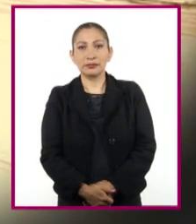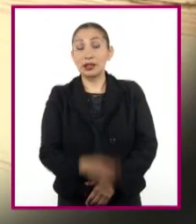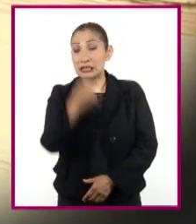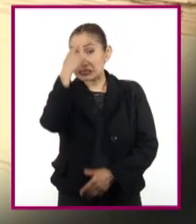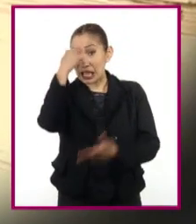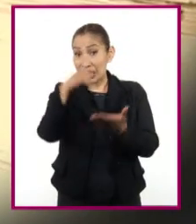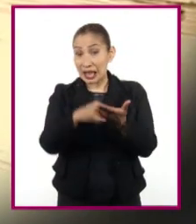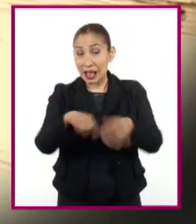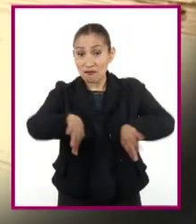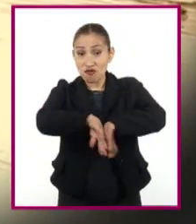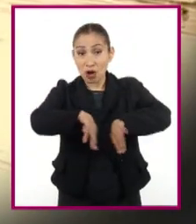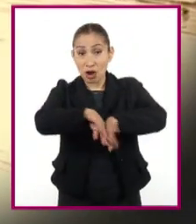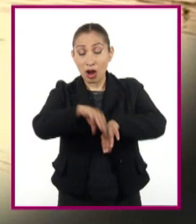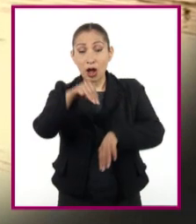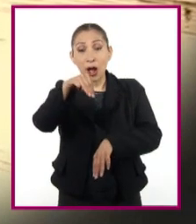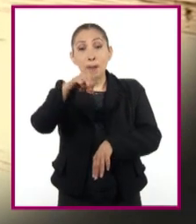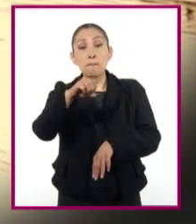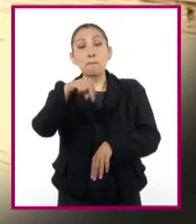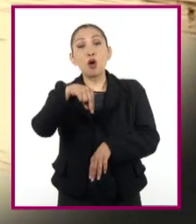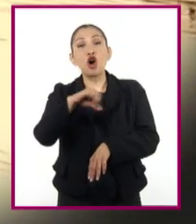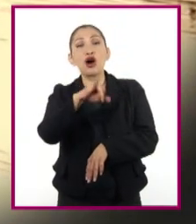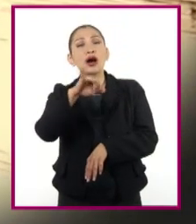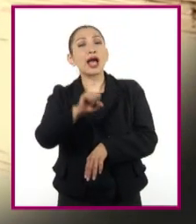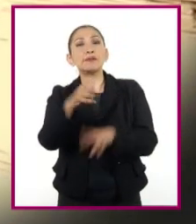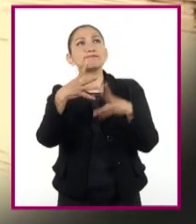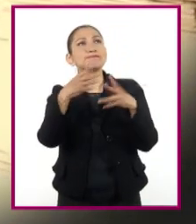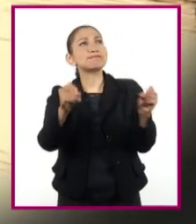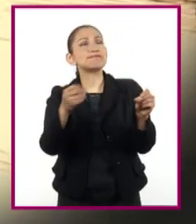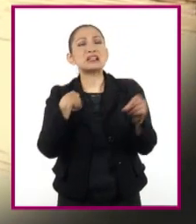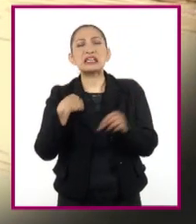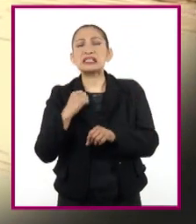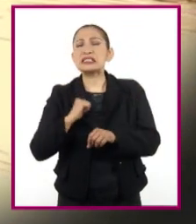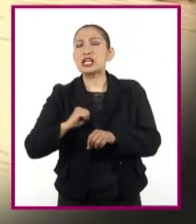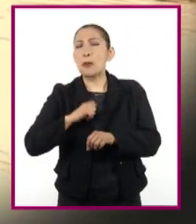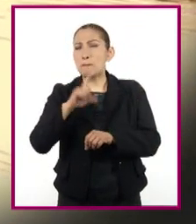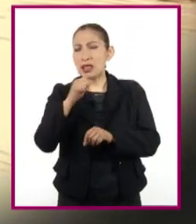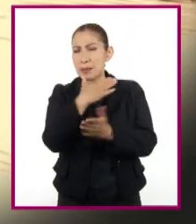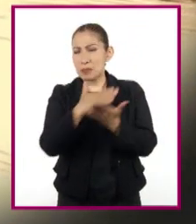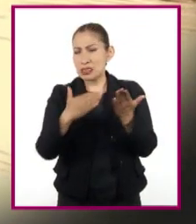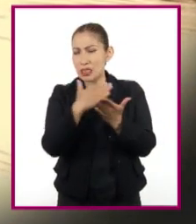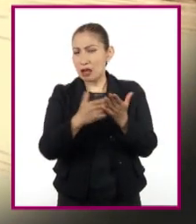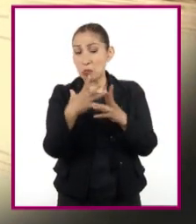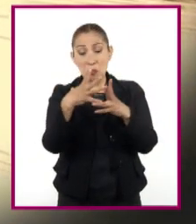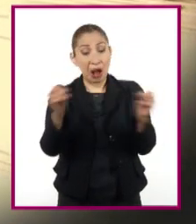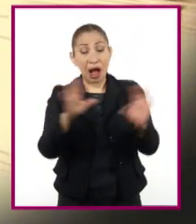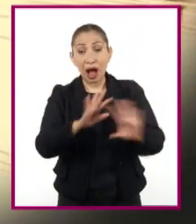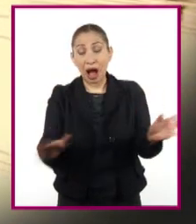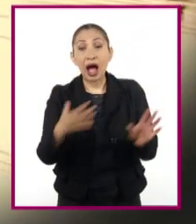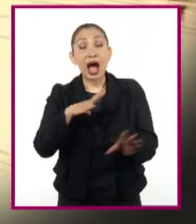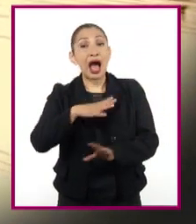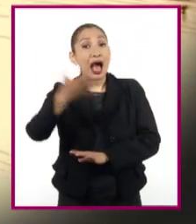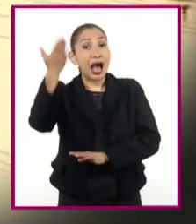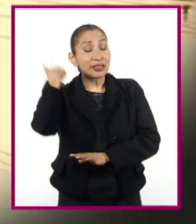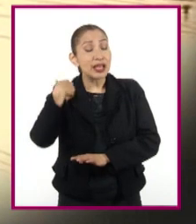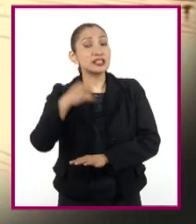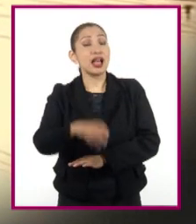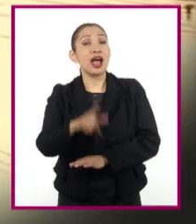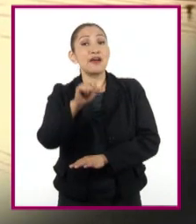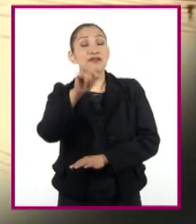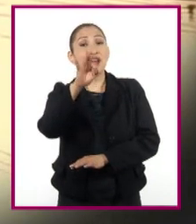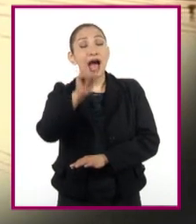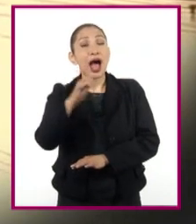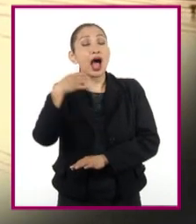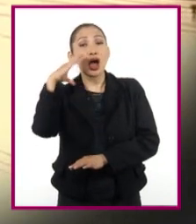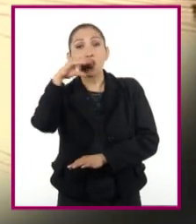Se cree que la foca monje del Caribe se extinguió a mediados del siglo XX. Habitaba en las costas de Florida, Cuba,